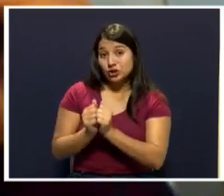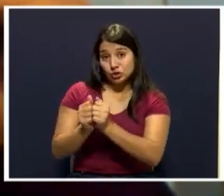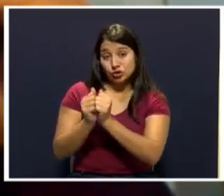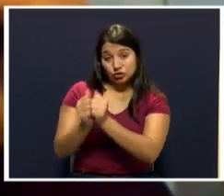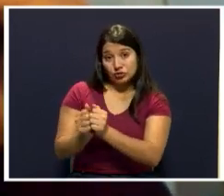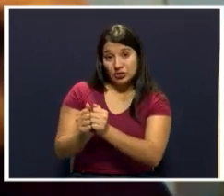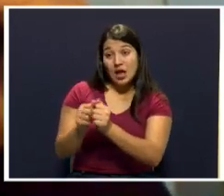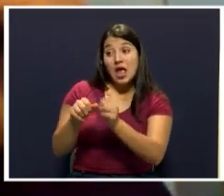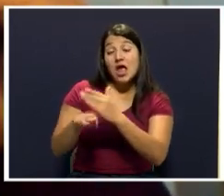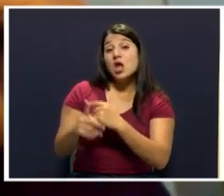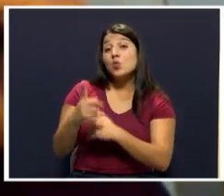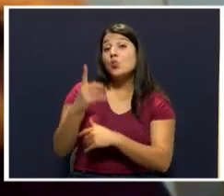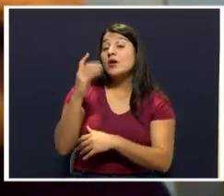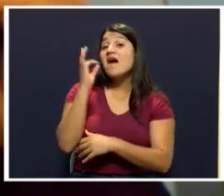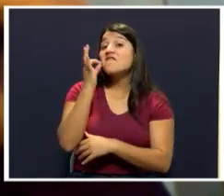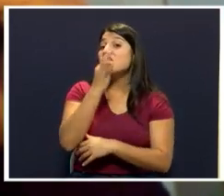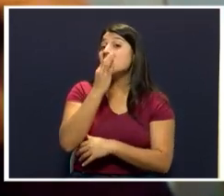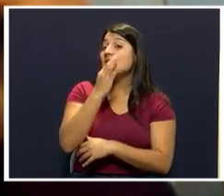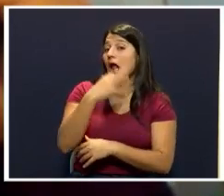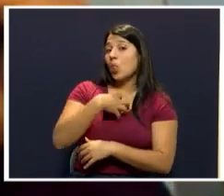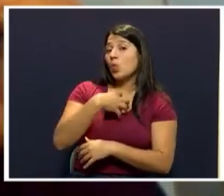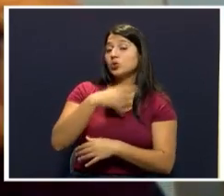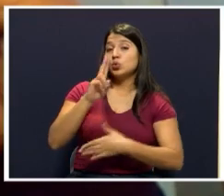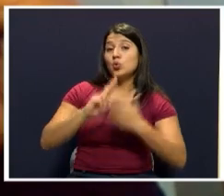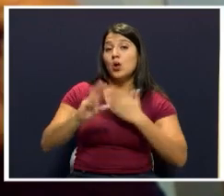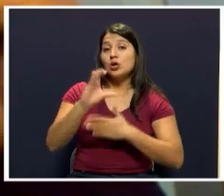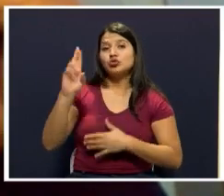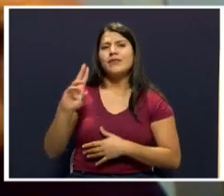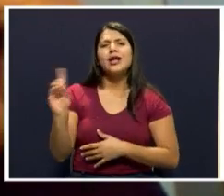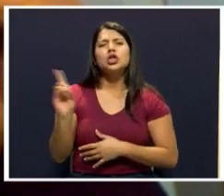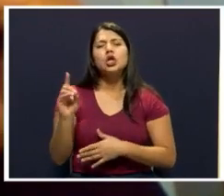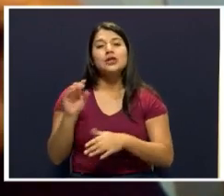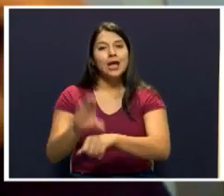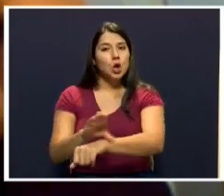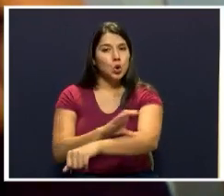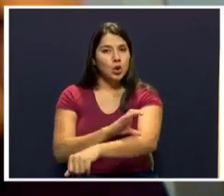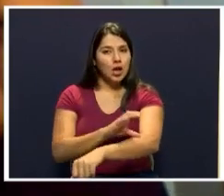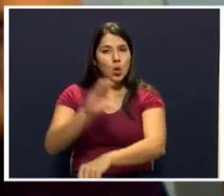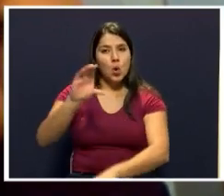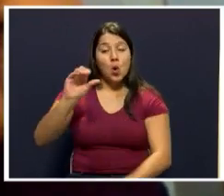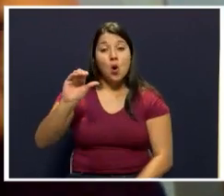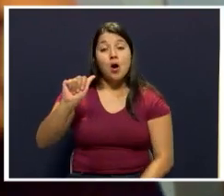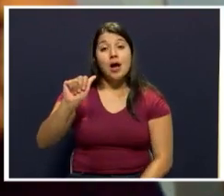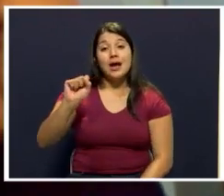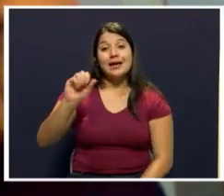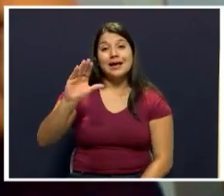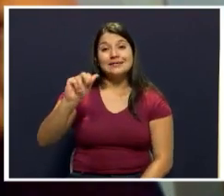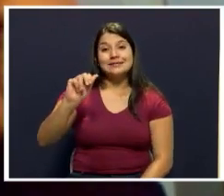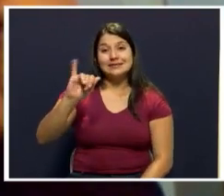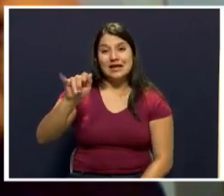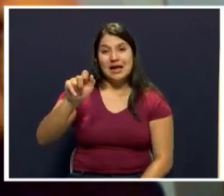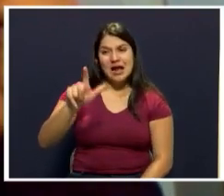finca perteneciente a la Universidad de Costa Rica, ubicada en Cascajal de Coronado, y esos caballos son regularmente inyectados con venenos